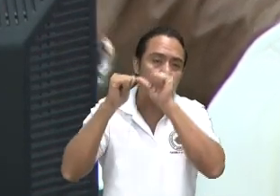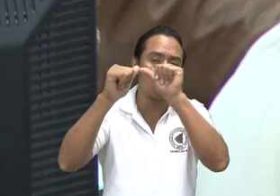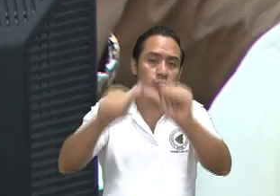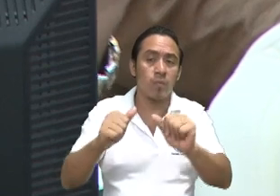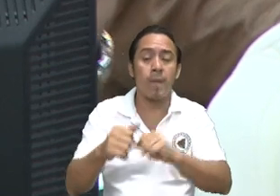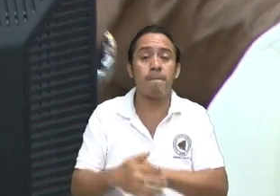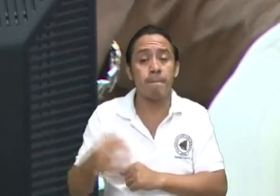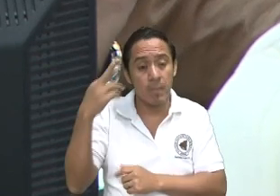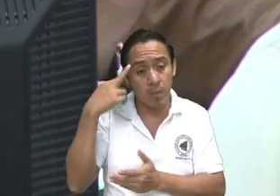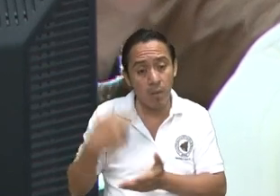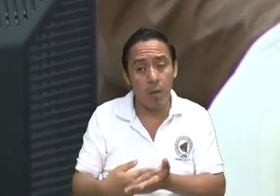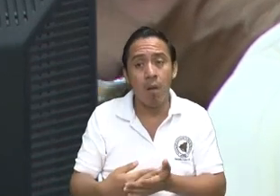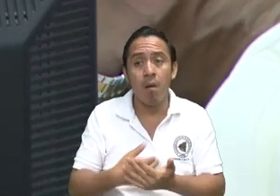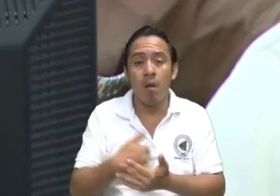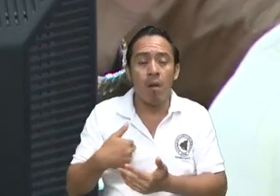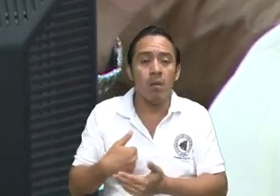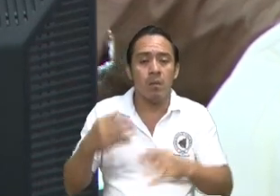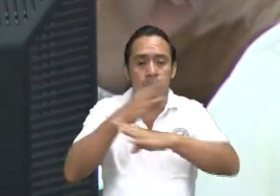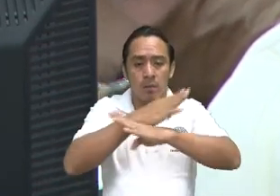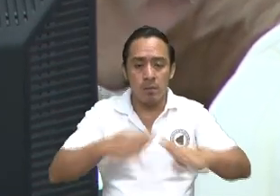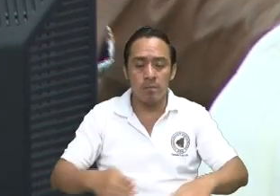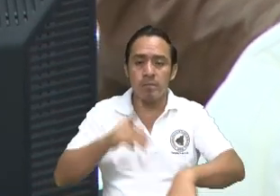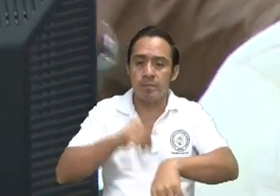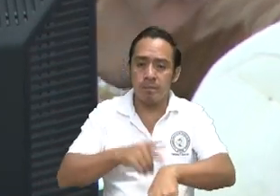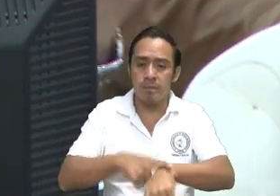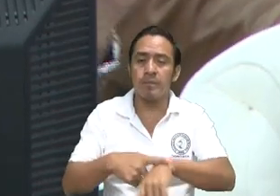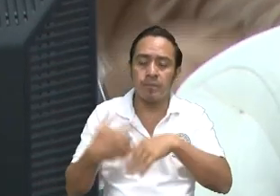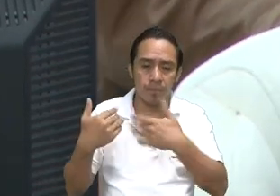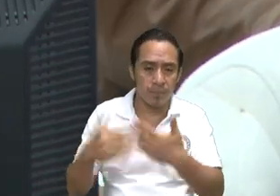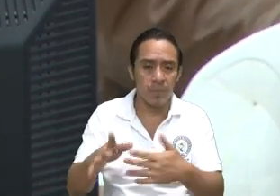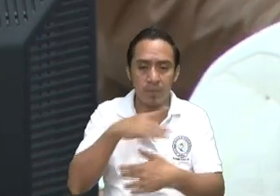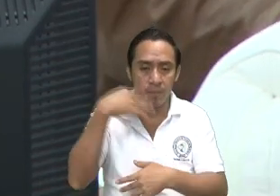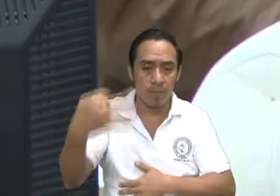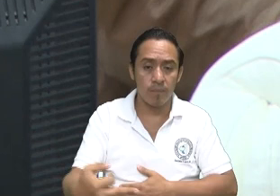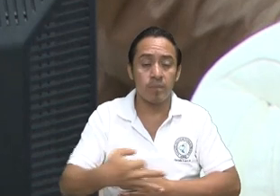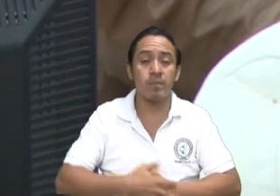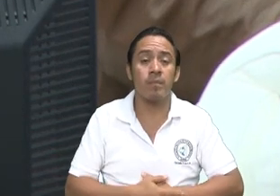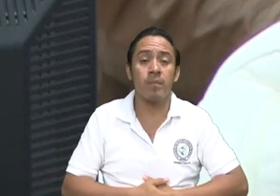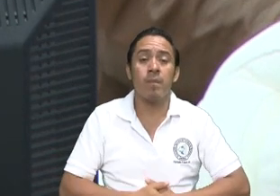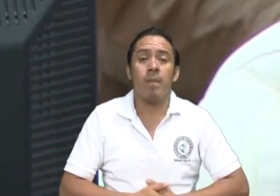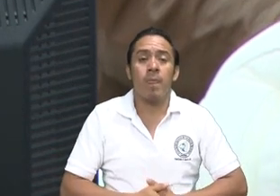y los anhelos para fundar una paz duradera, una paz verdadera.